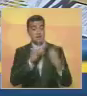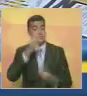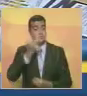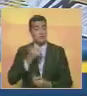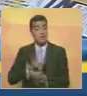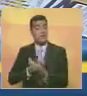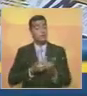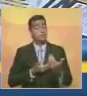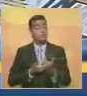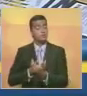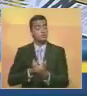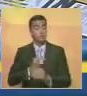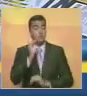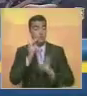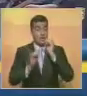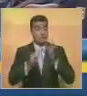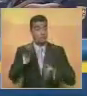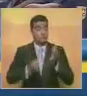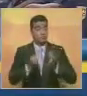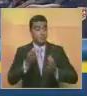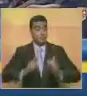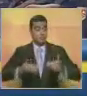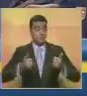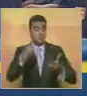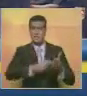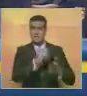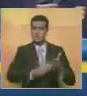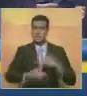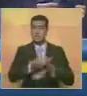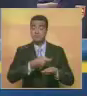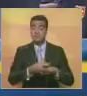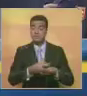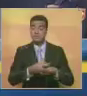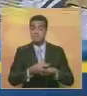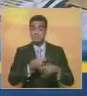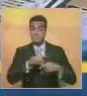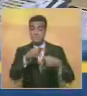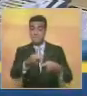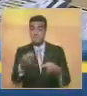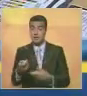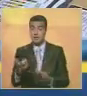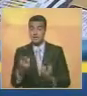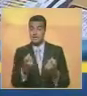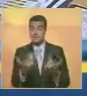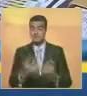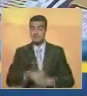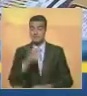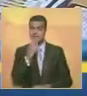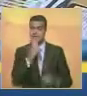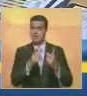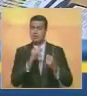que los bomberos están haciendo reclamos justos, originado por la negativa del gobierno central de entregar los recursos. Destaca que